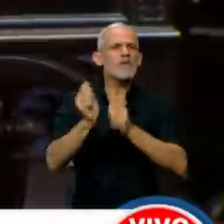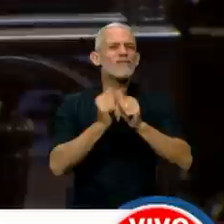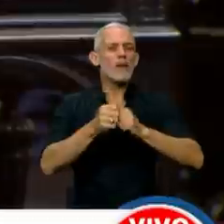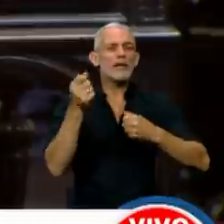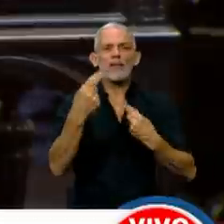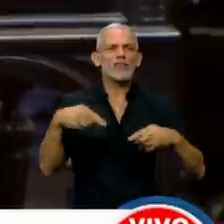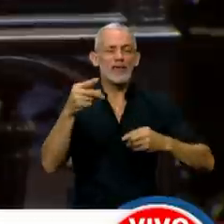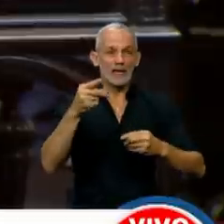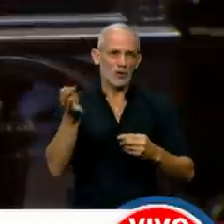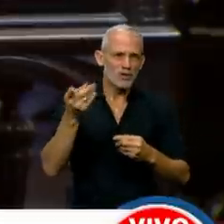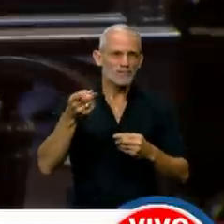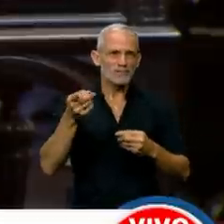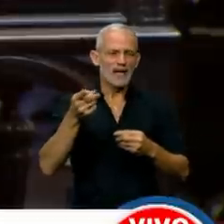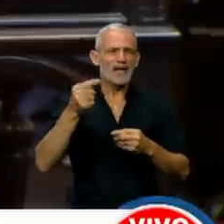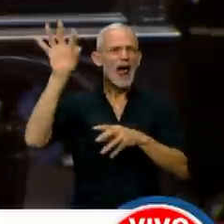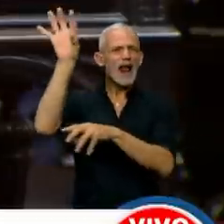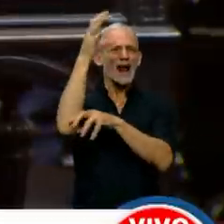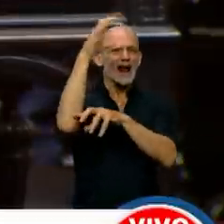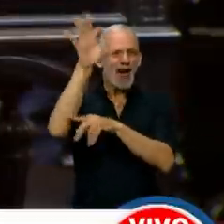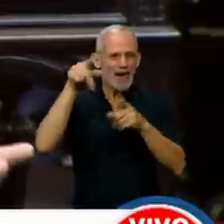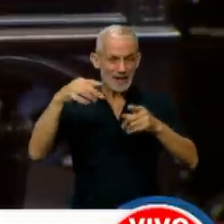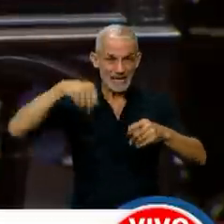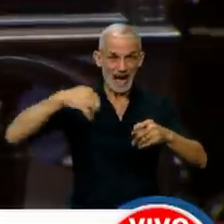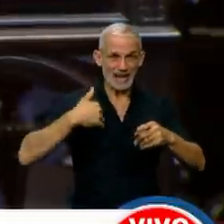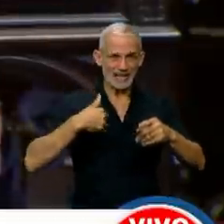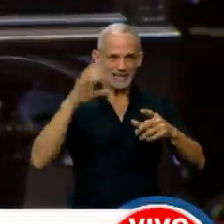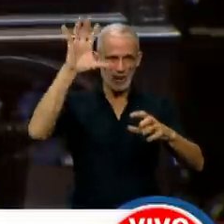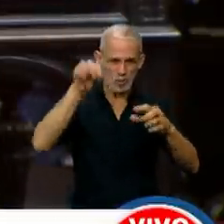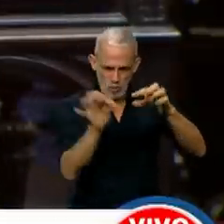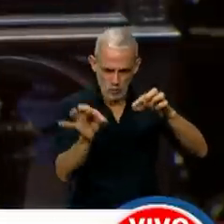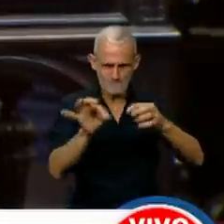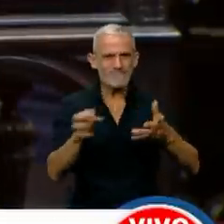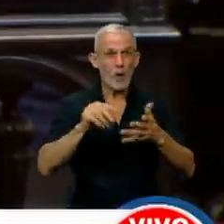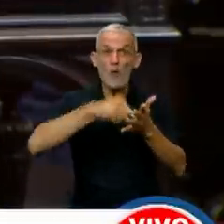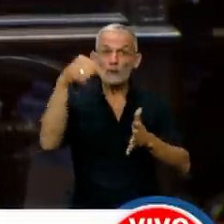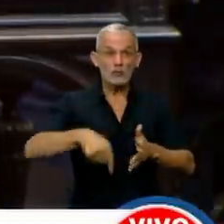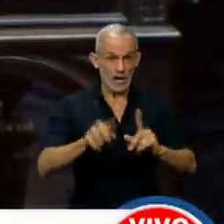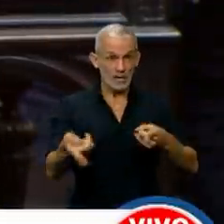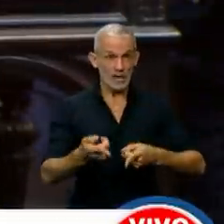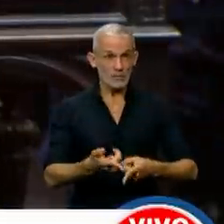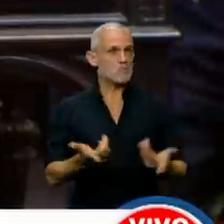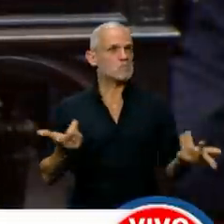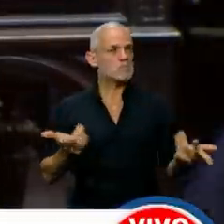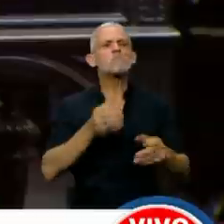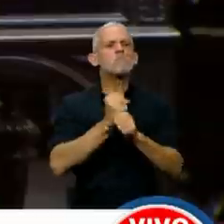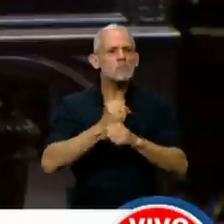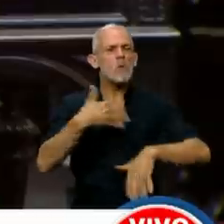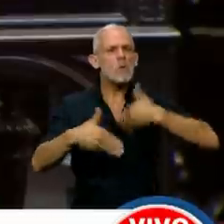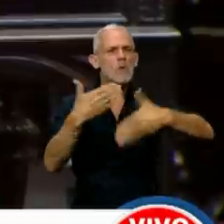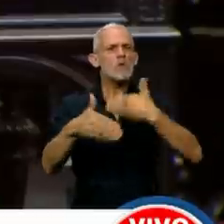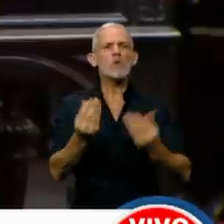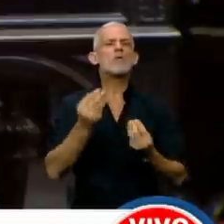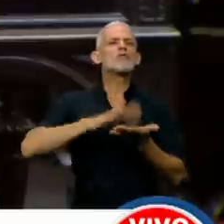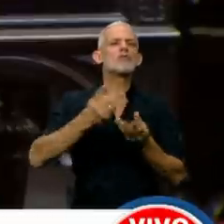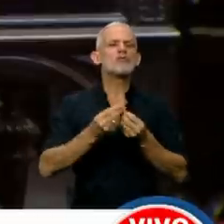llevar adelante todo lo que radarización y huave en argentina y lo último en esta misma ciudad de buenos aires con todo el trabajo que se está generando